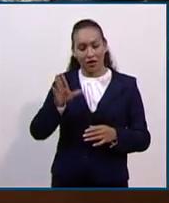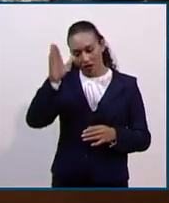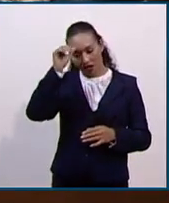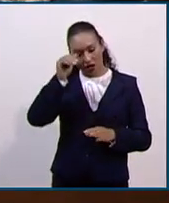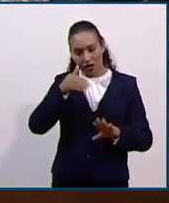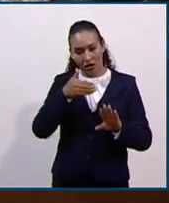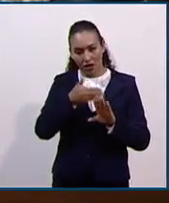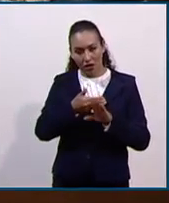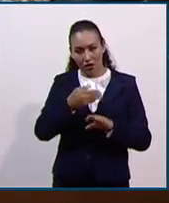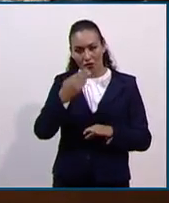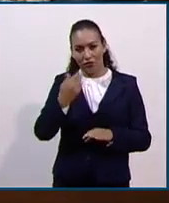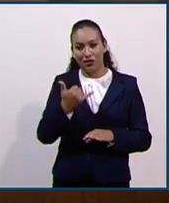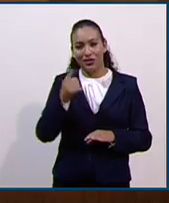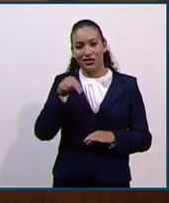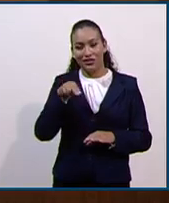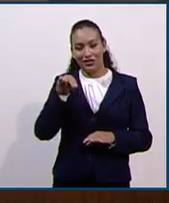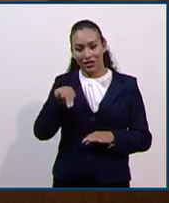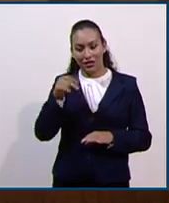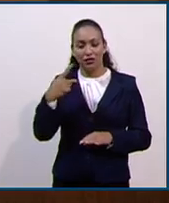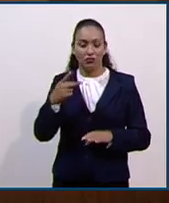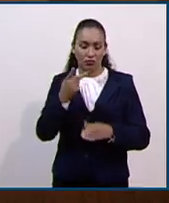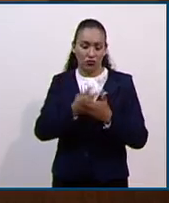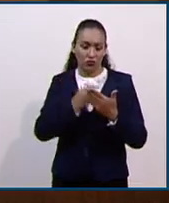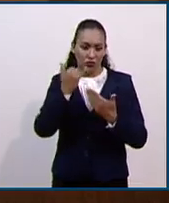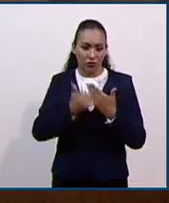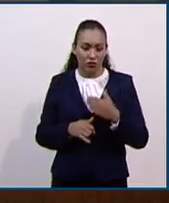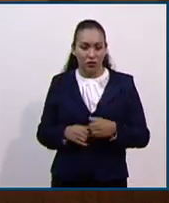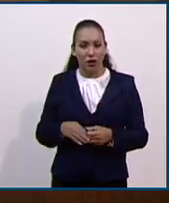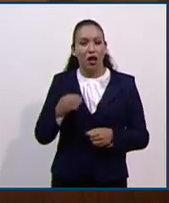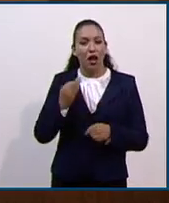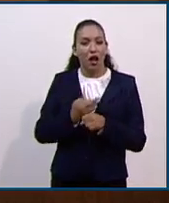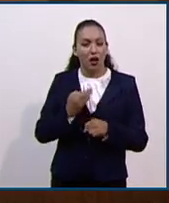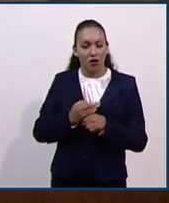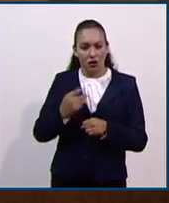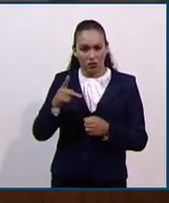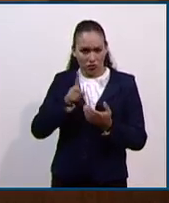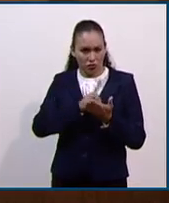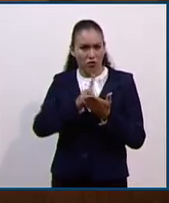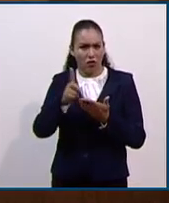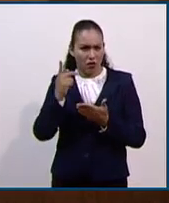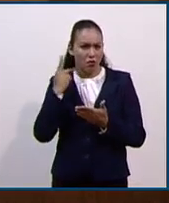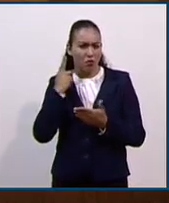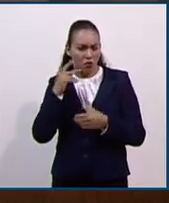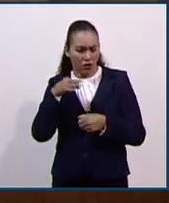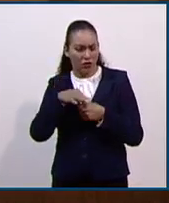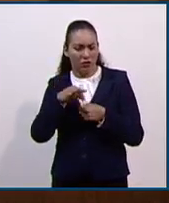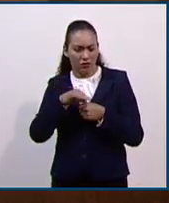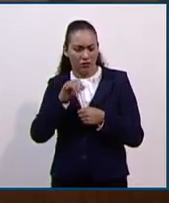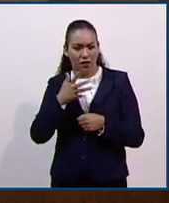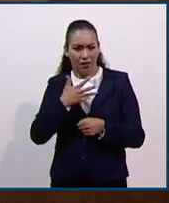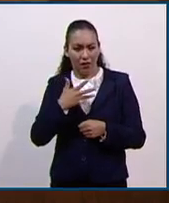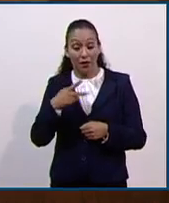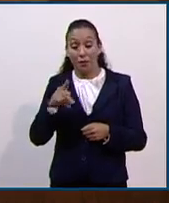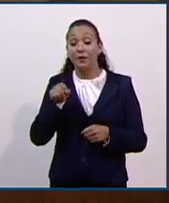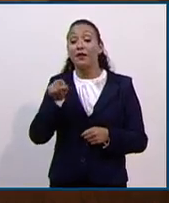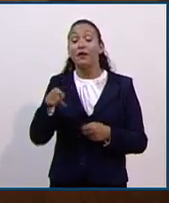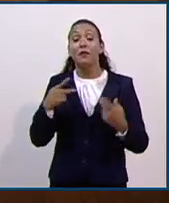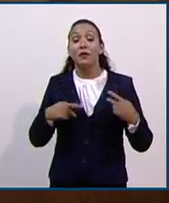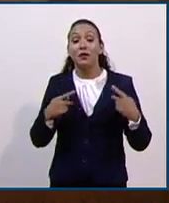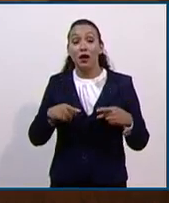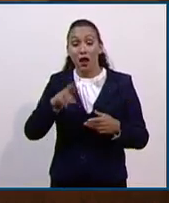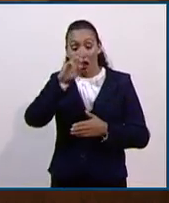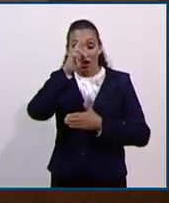magistrada Yanine Otálora Ramalasí. La persona está en ejercicio de sus derechos político-electorales y la persona no ha violado